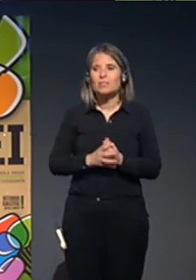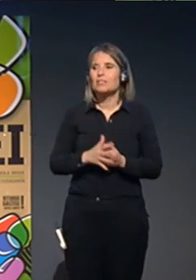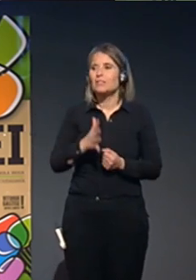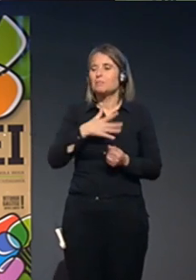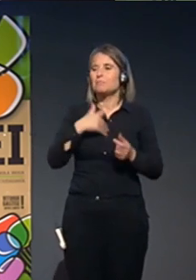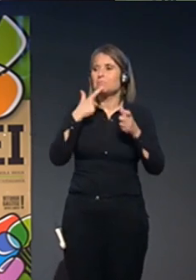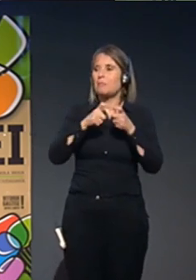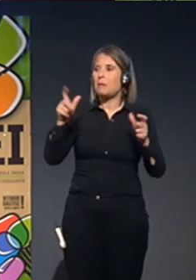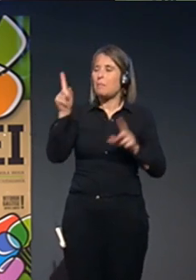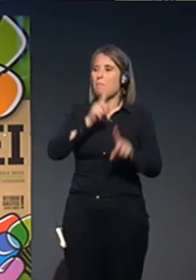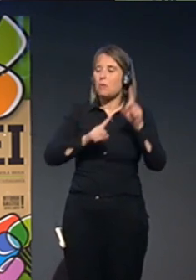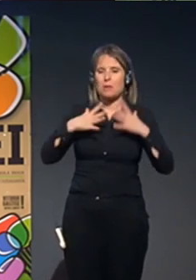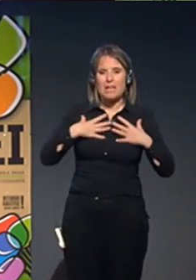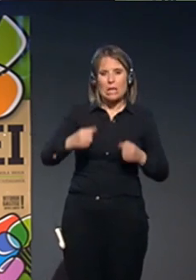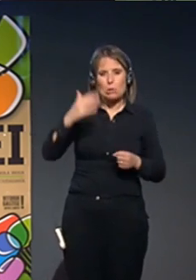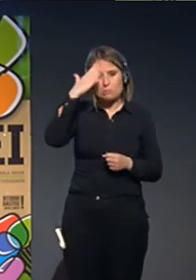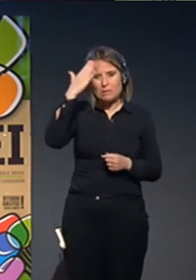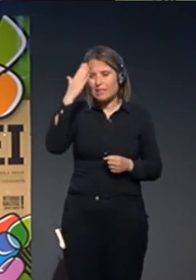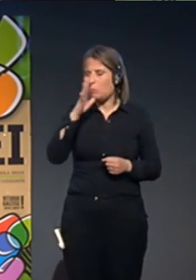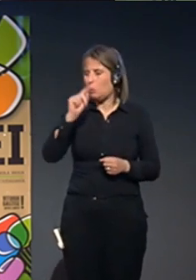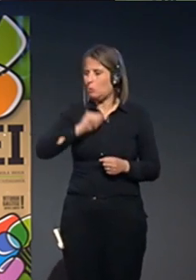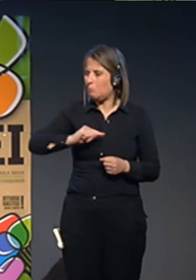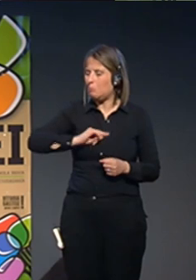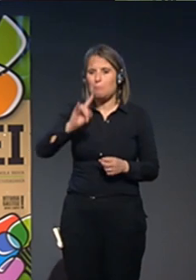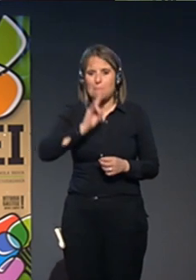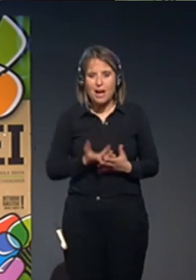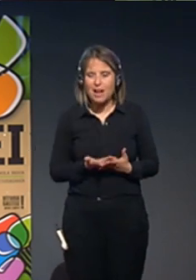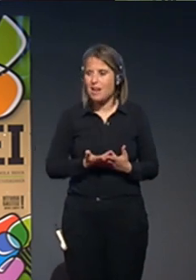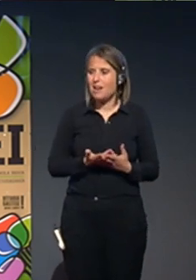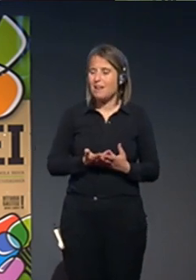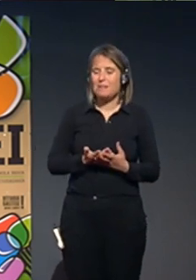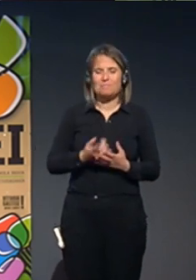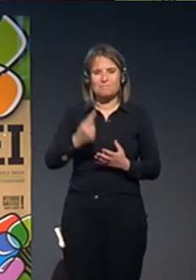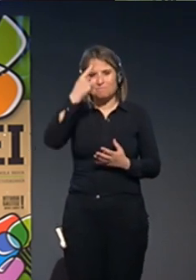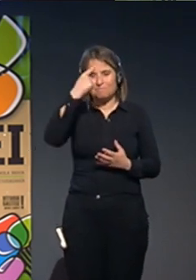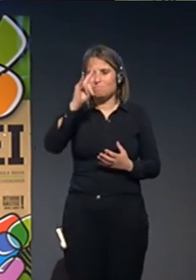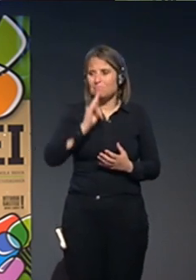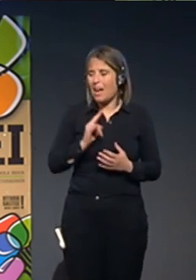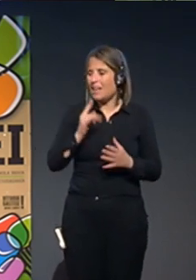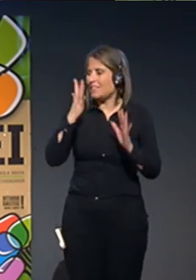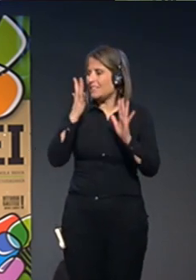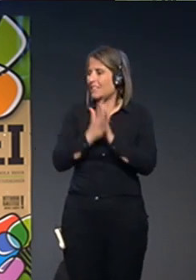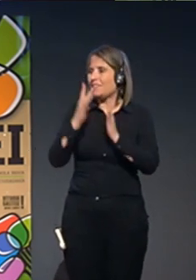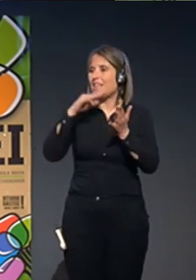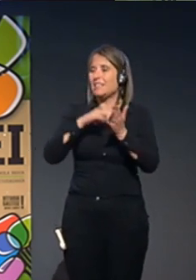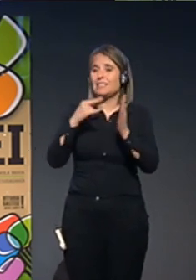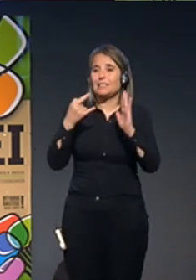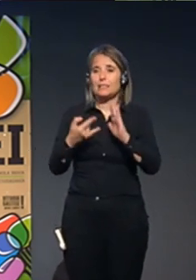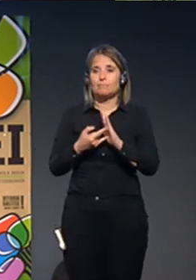vez hay más problemas de Salud Mental porque realmente estamos mal y que ese mal es una traslación de que estamos en un